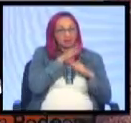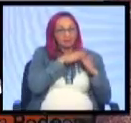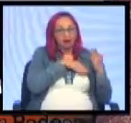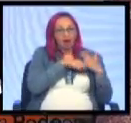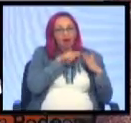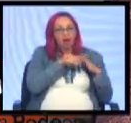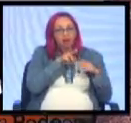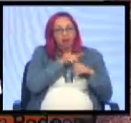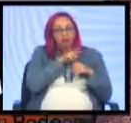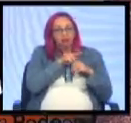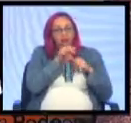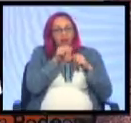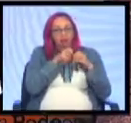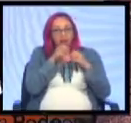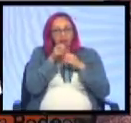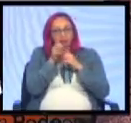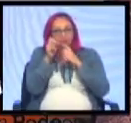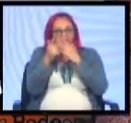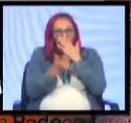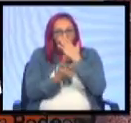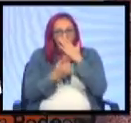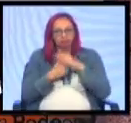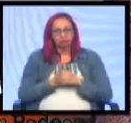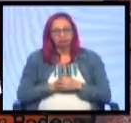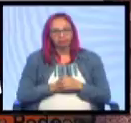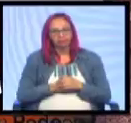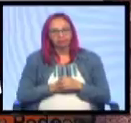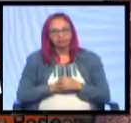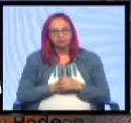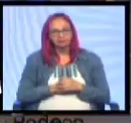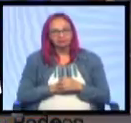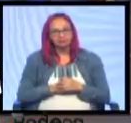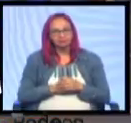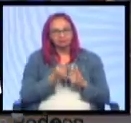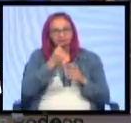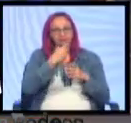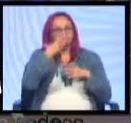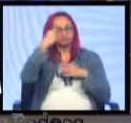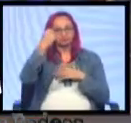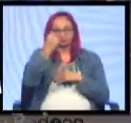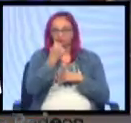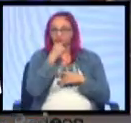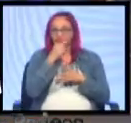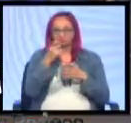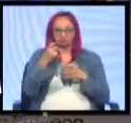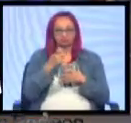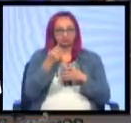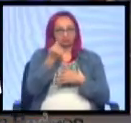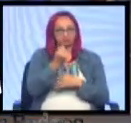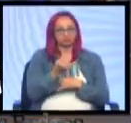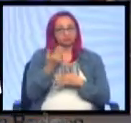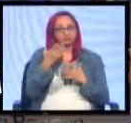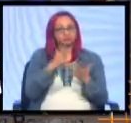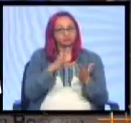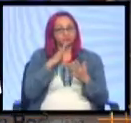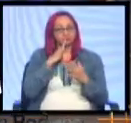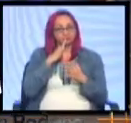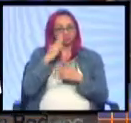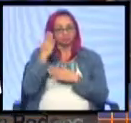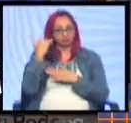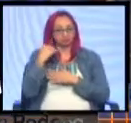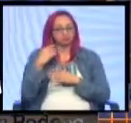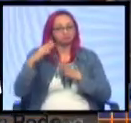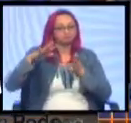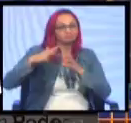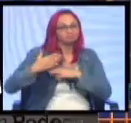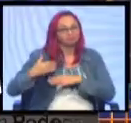de las utilidades de las organizaciones sociales, ¿verdad? O sea, la plata que no sale de la Junta porque no retiran los premios, que era lo que hablábamos antes, que más